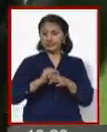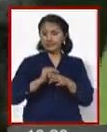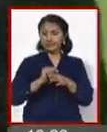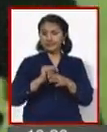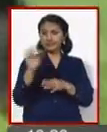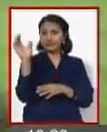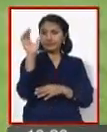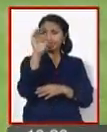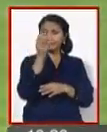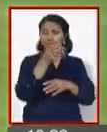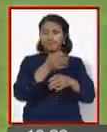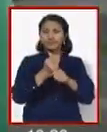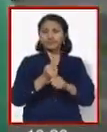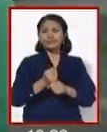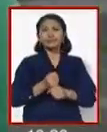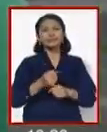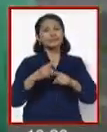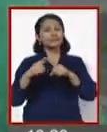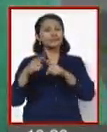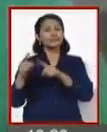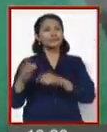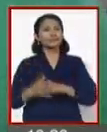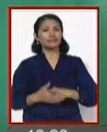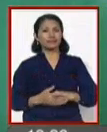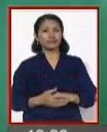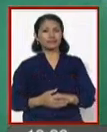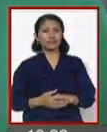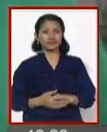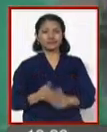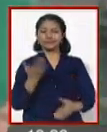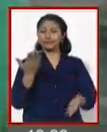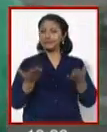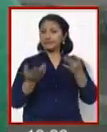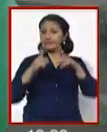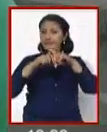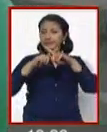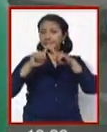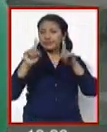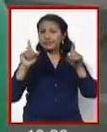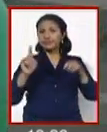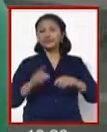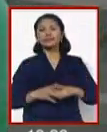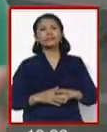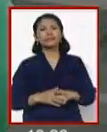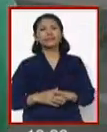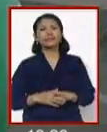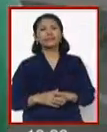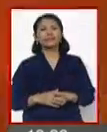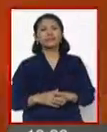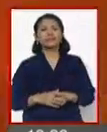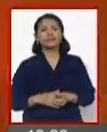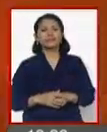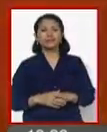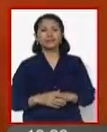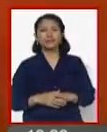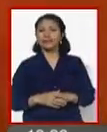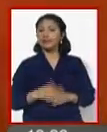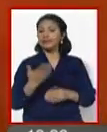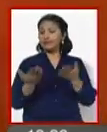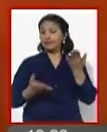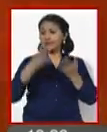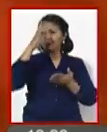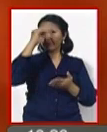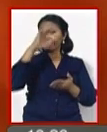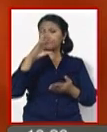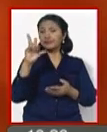que hagan búsqueda y rescate de osamentas, ¿no? Entonces, tal vez la diferencia que nosotros vemos con eso es que tal vez el